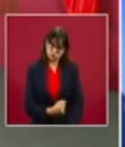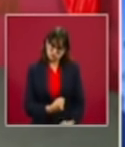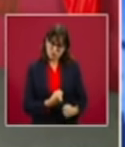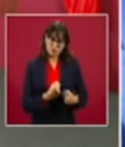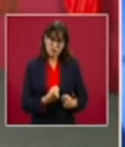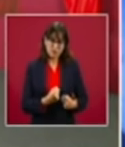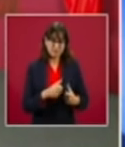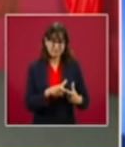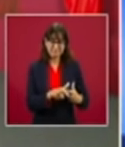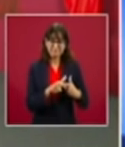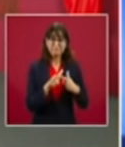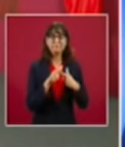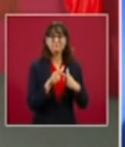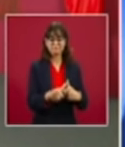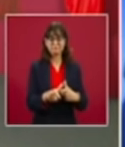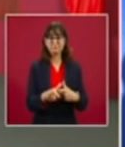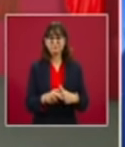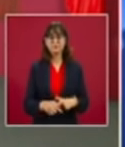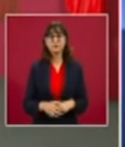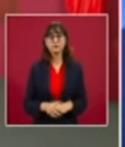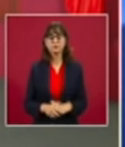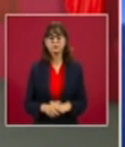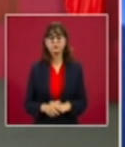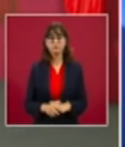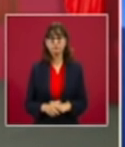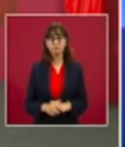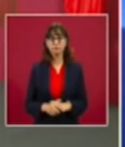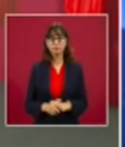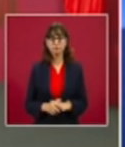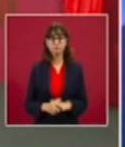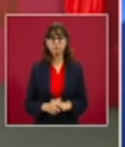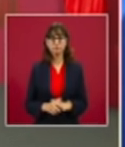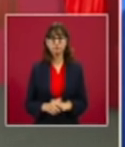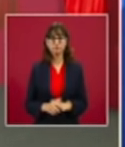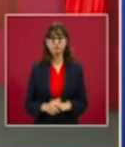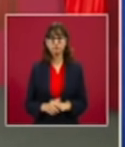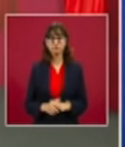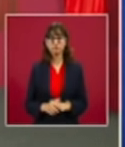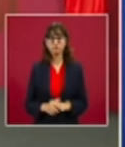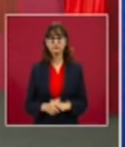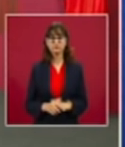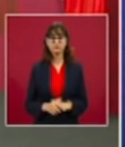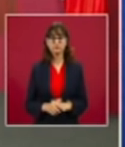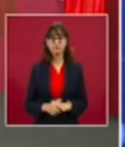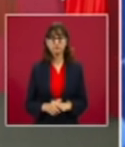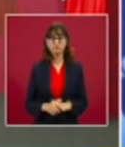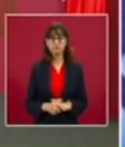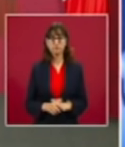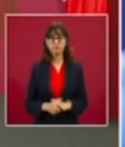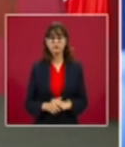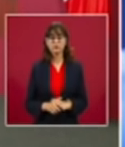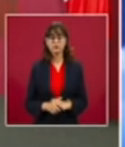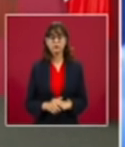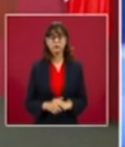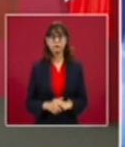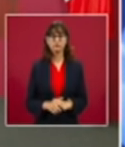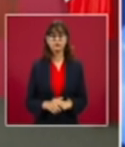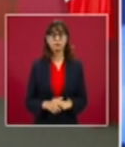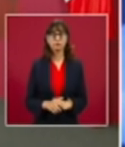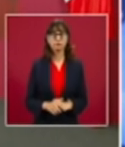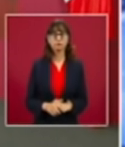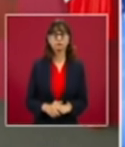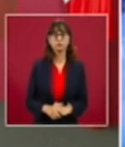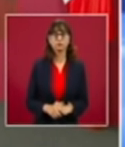fue generando en el plazo de estos tres meses pues muchas molestias y